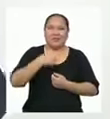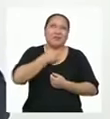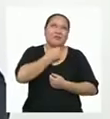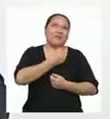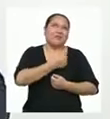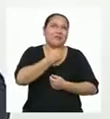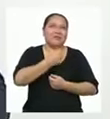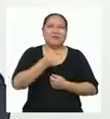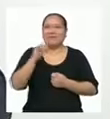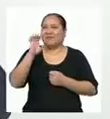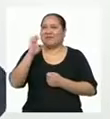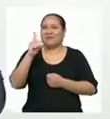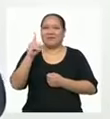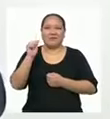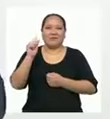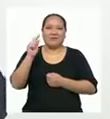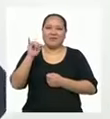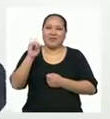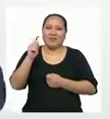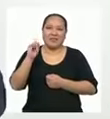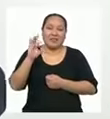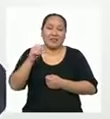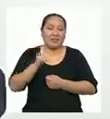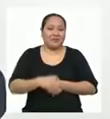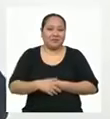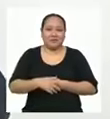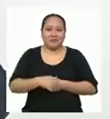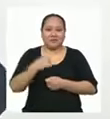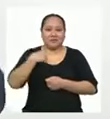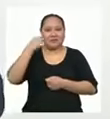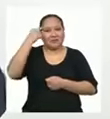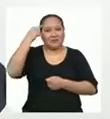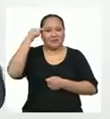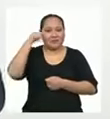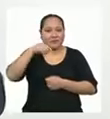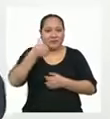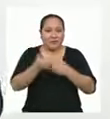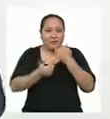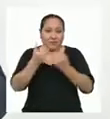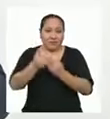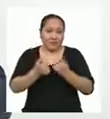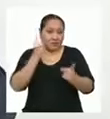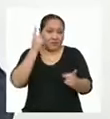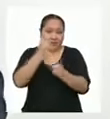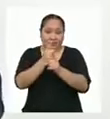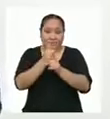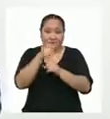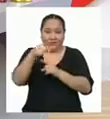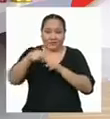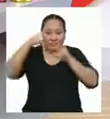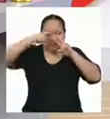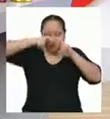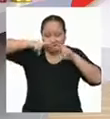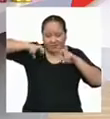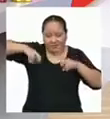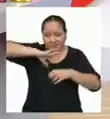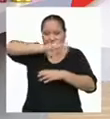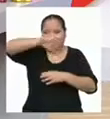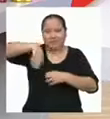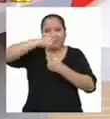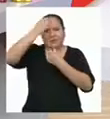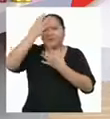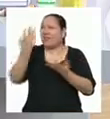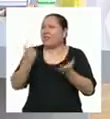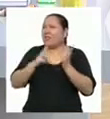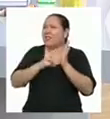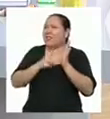me encantan las estadísticas. Me parece que es el paso correcto para hacer un análisis de toda la información. ¿Pero qué son